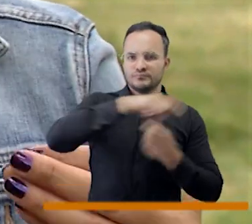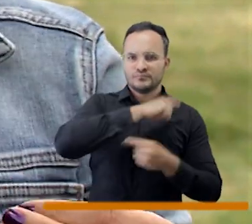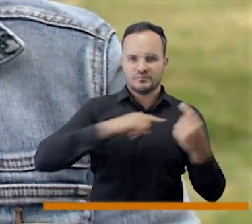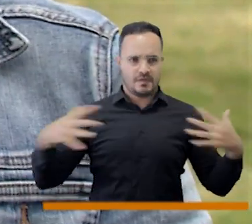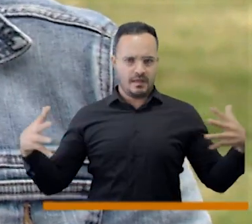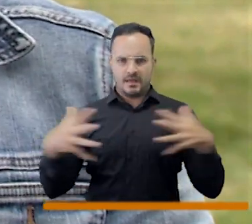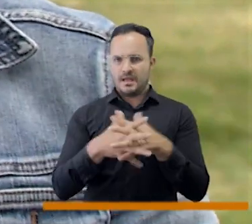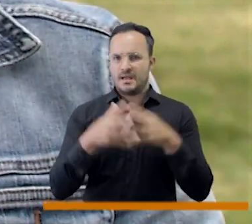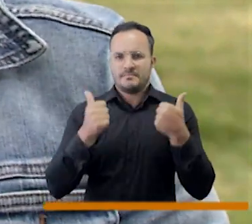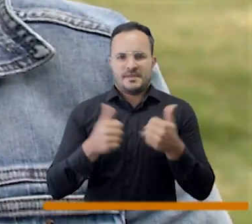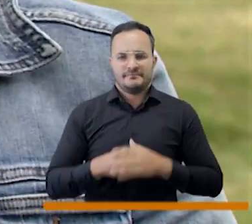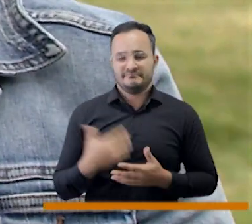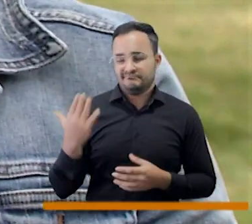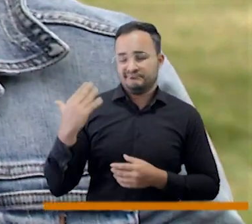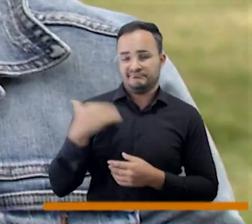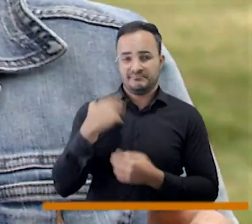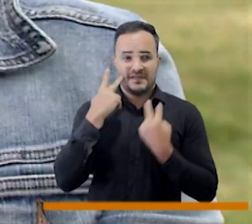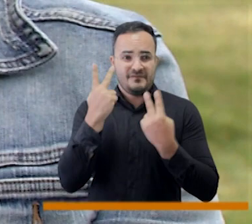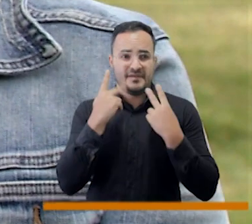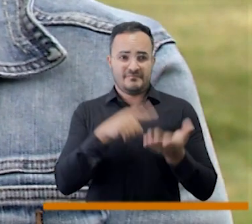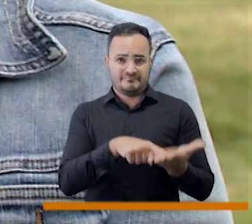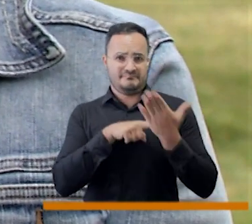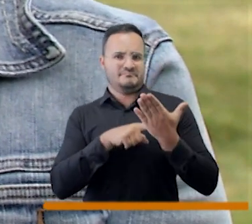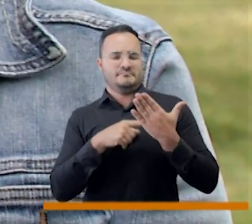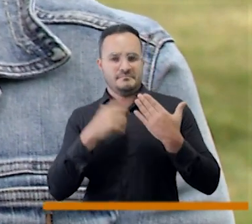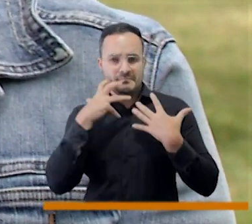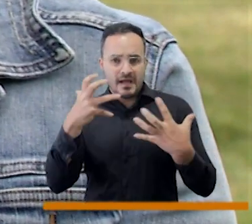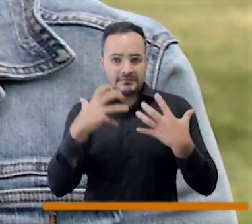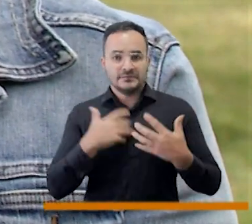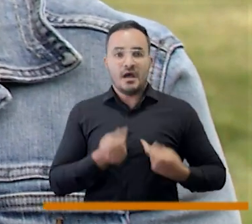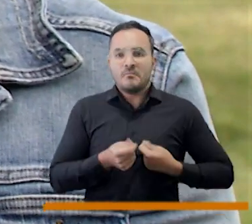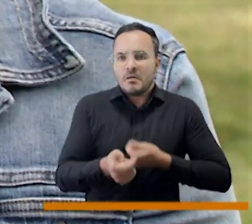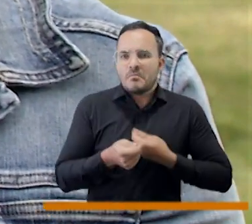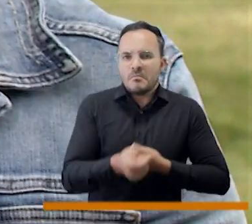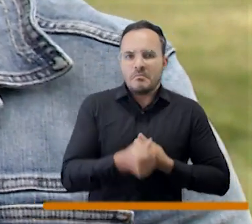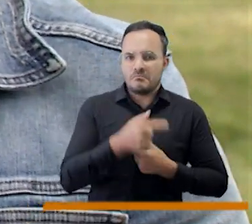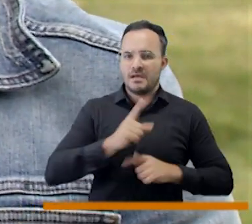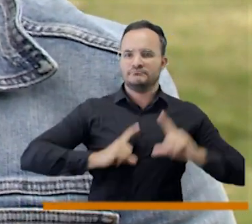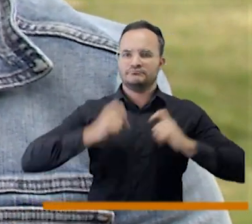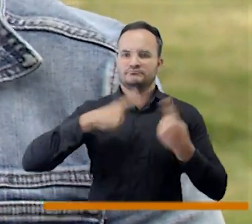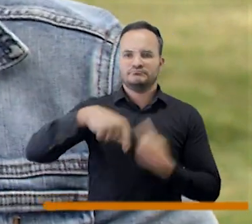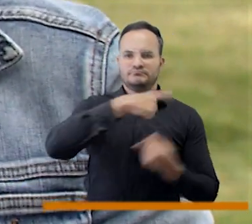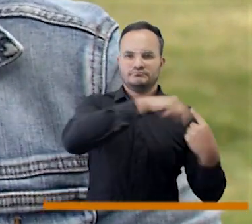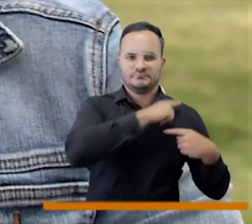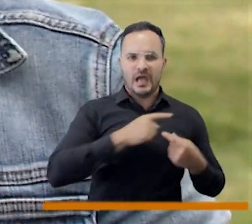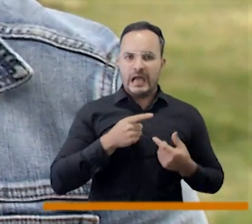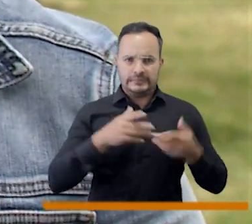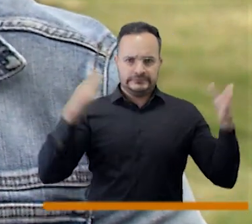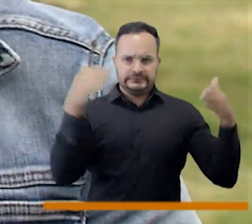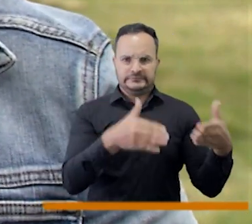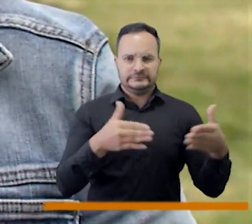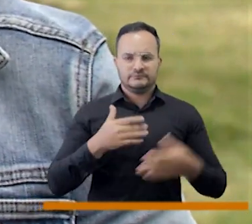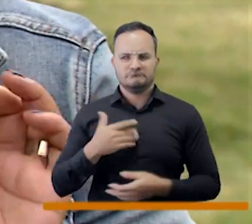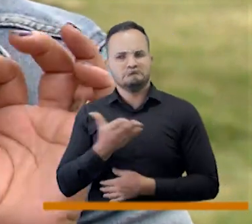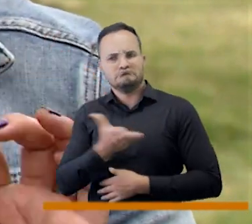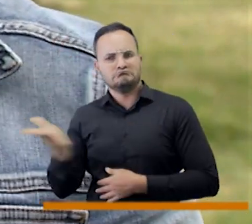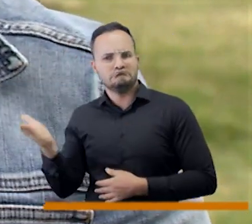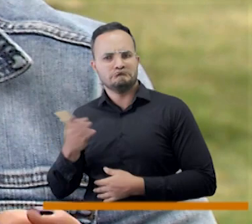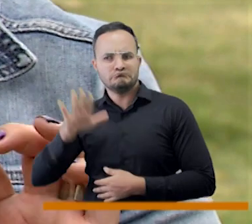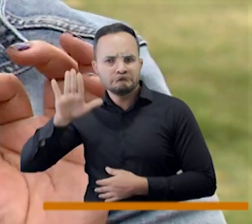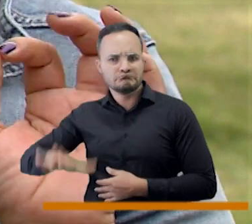que se ha generado últimamente es que la inversión del corregimiento es para equipamientos del turismo, pero por ejemplo no